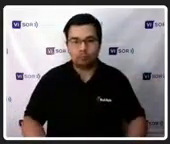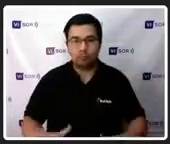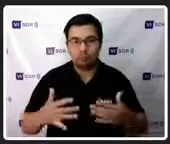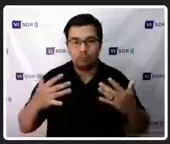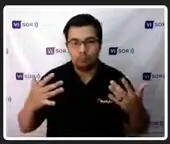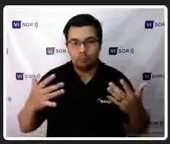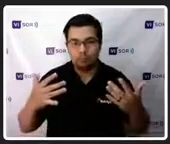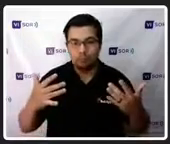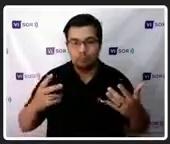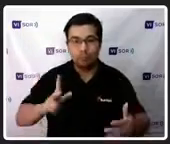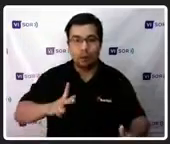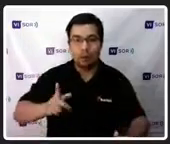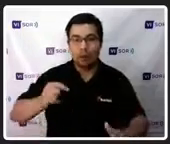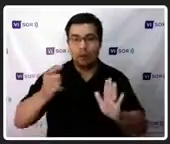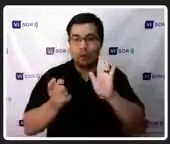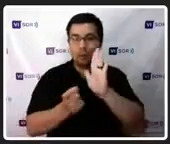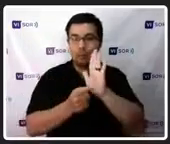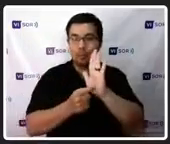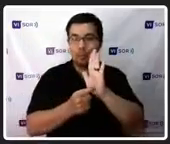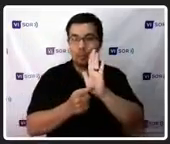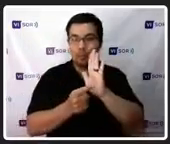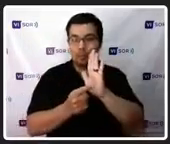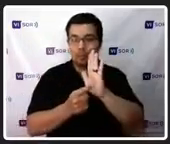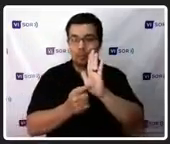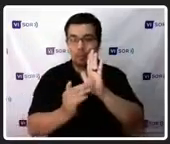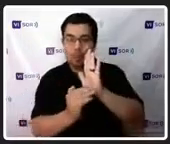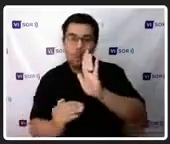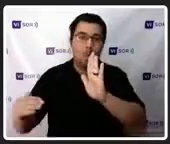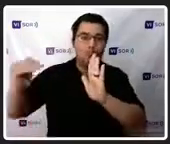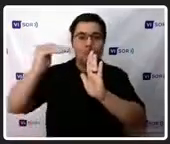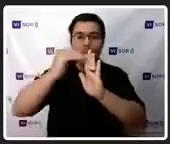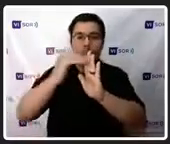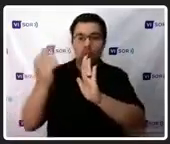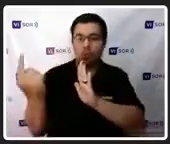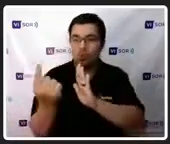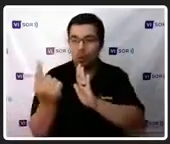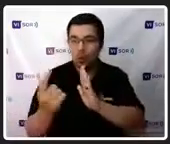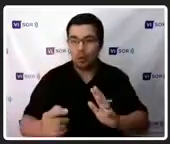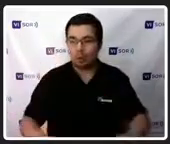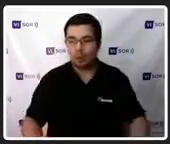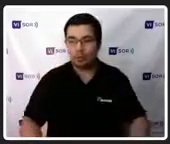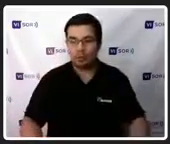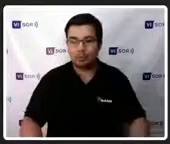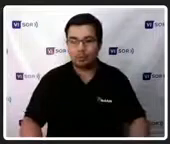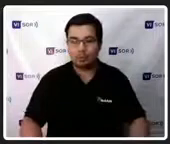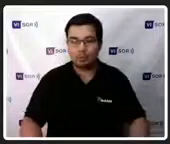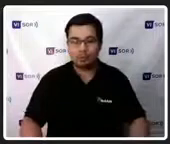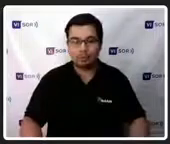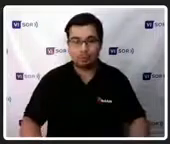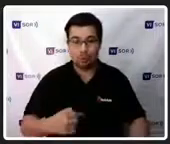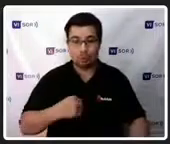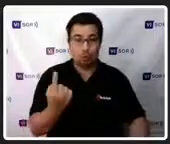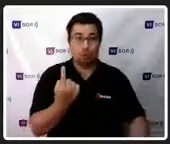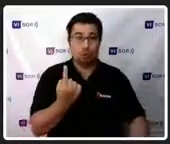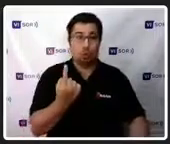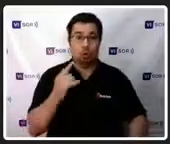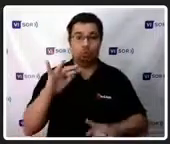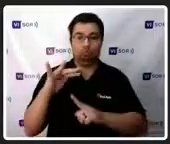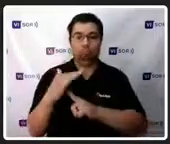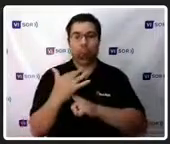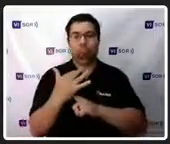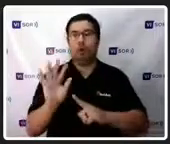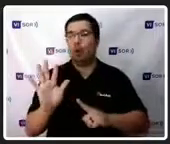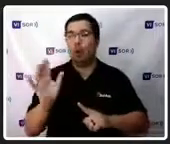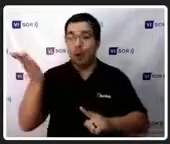solo, sino que el cliente es el que nos posiciona y todo. Entonces, al final, lo que más contento nos pone es